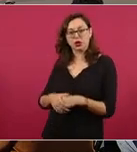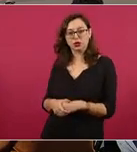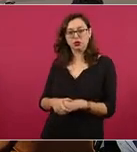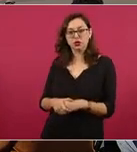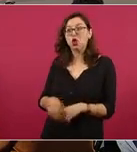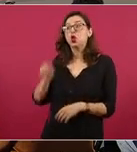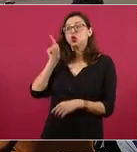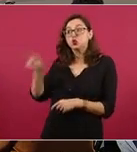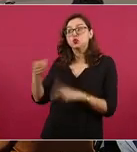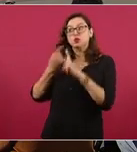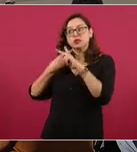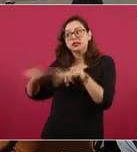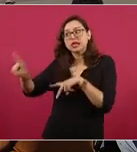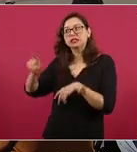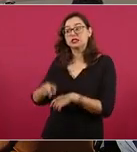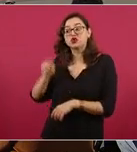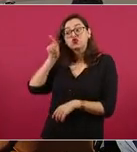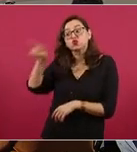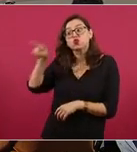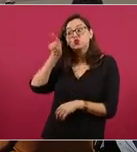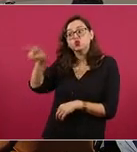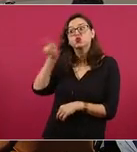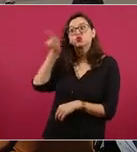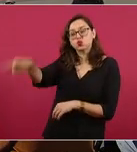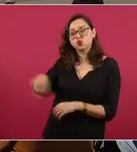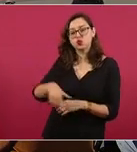Tú iniciaste, tú fuiste.